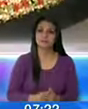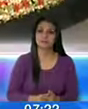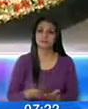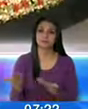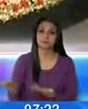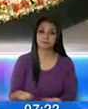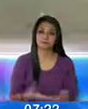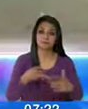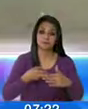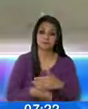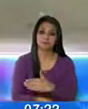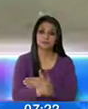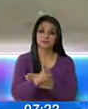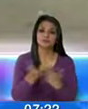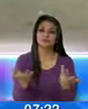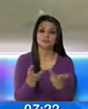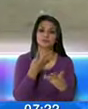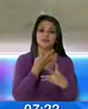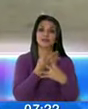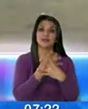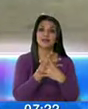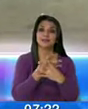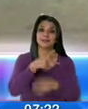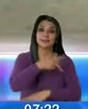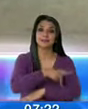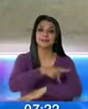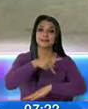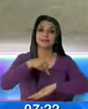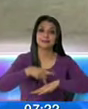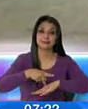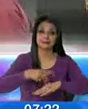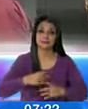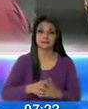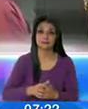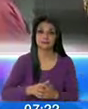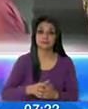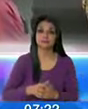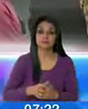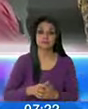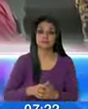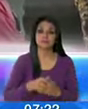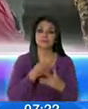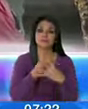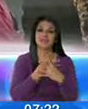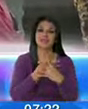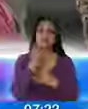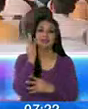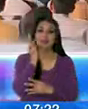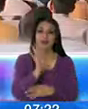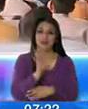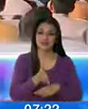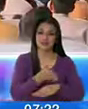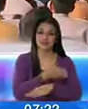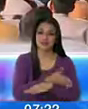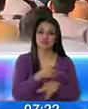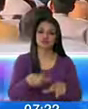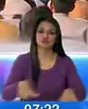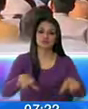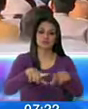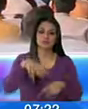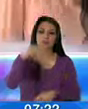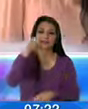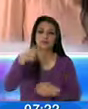proceso se desarrolló en el Centro de Detención Provisional de Pichincha, anteriormente conocido como Cárcel de Mujeres, ubicado en el norte de